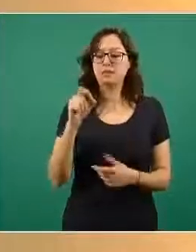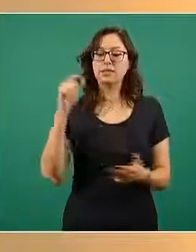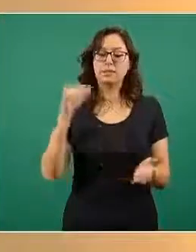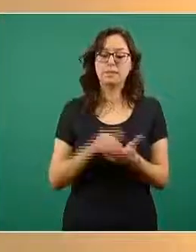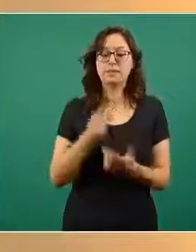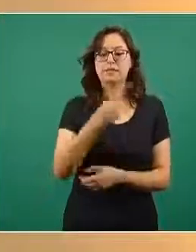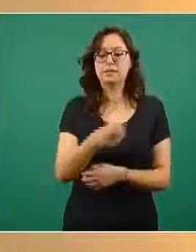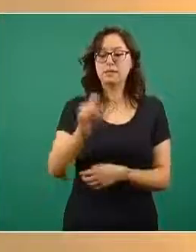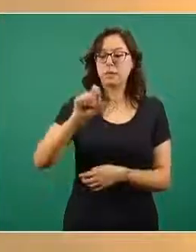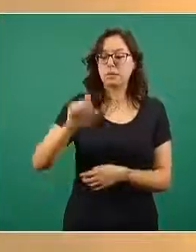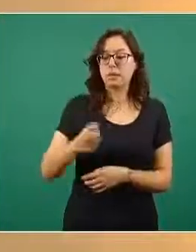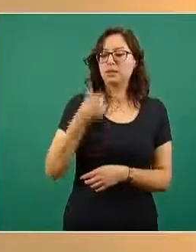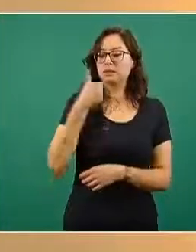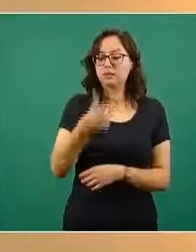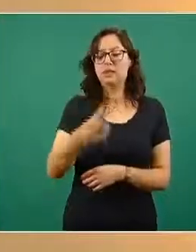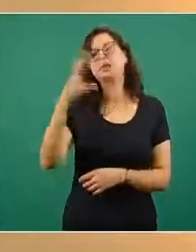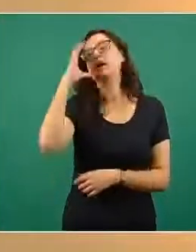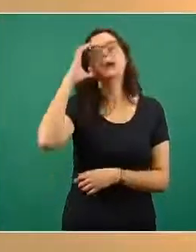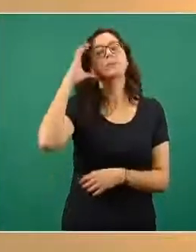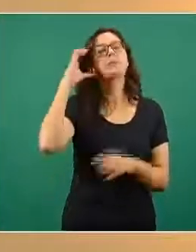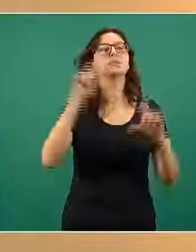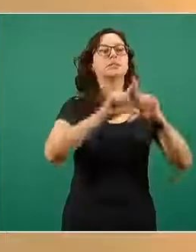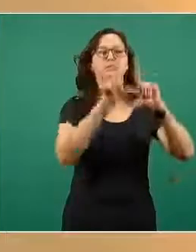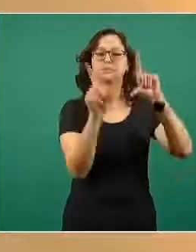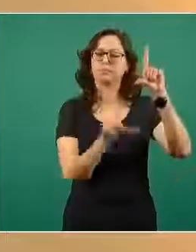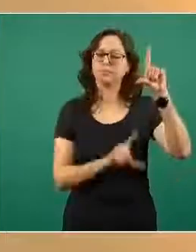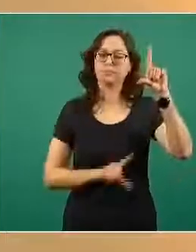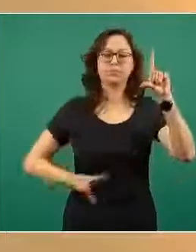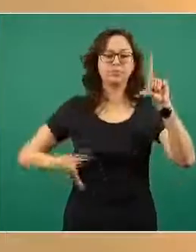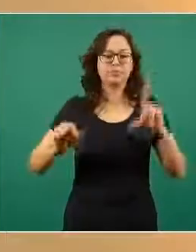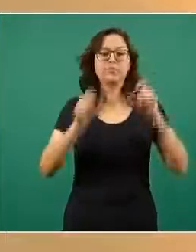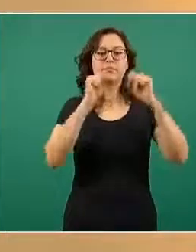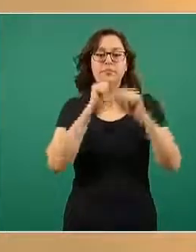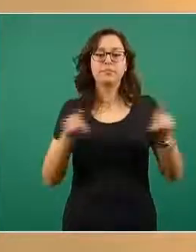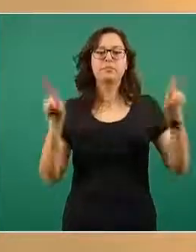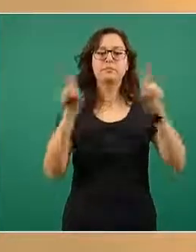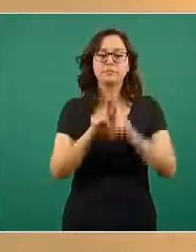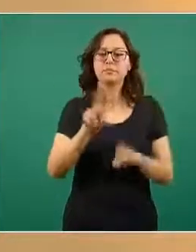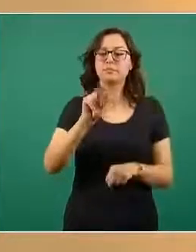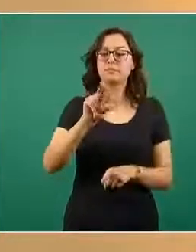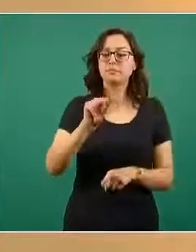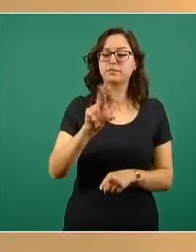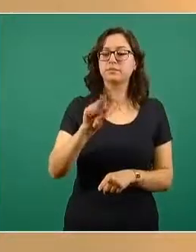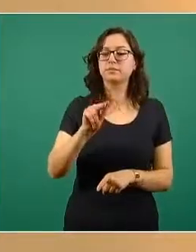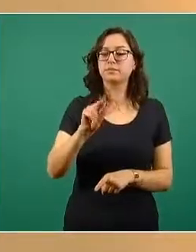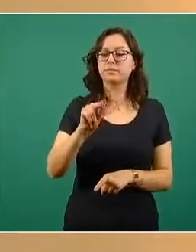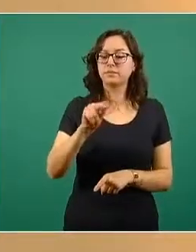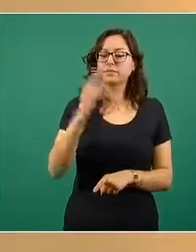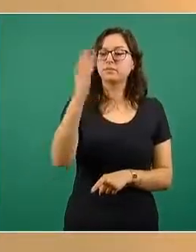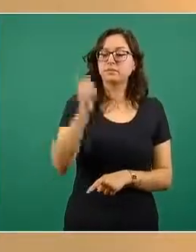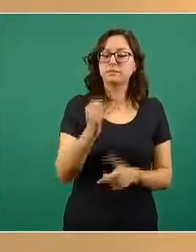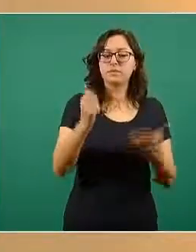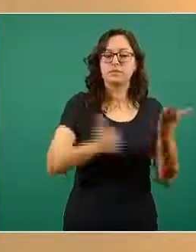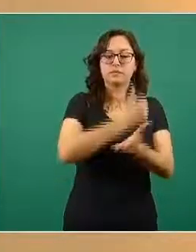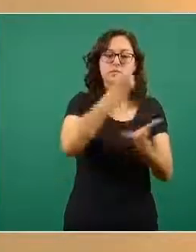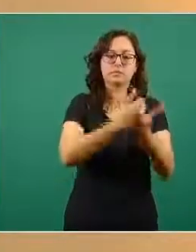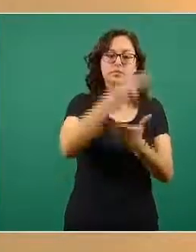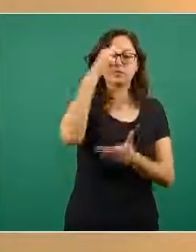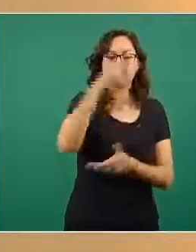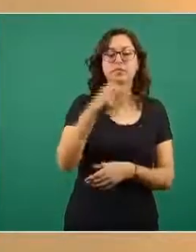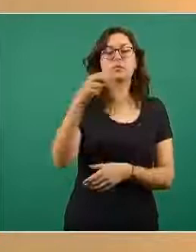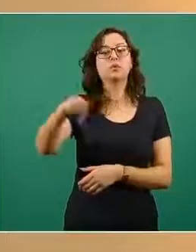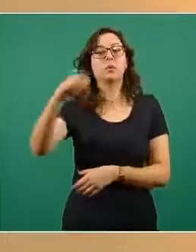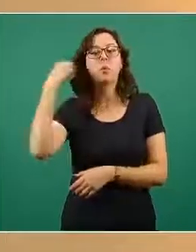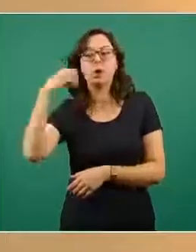20.127, esto repartido también en todo el territorio nacional, así como está el 89% de ocupación en la Ciudad de México.